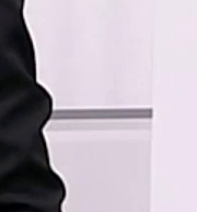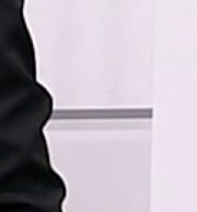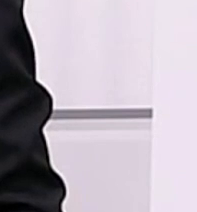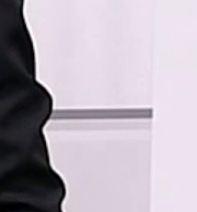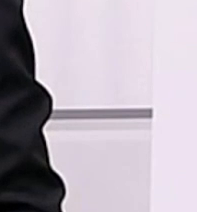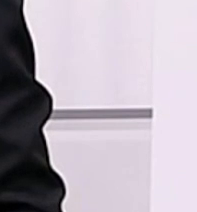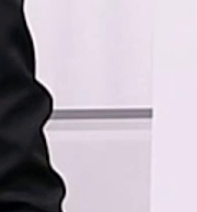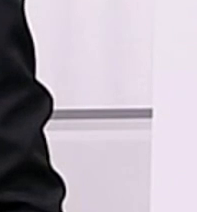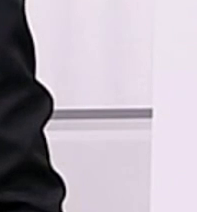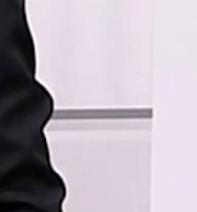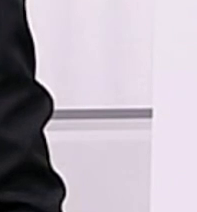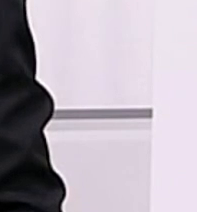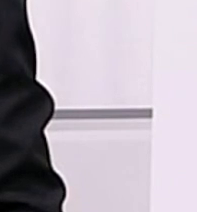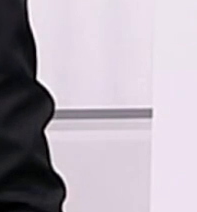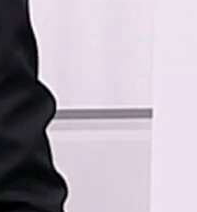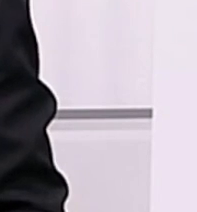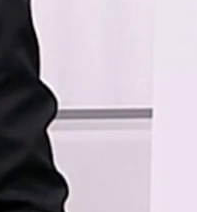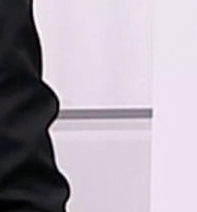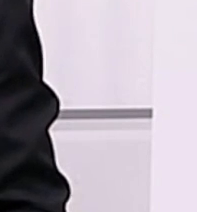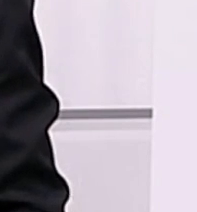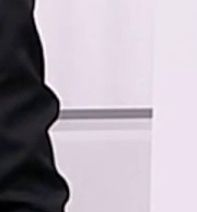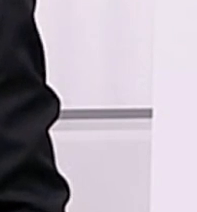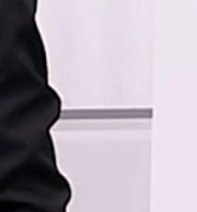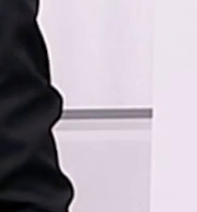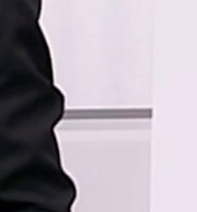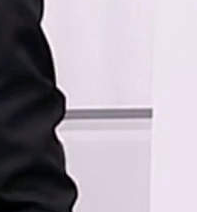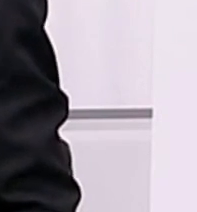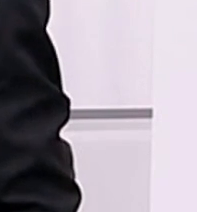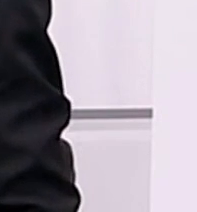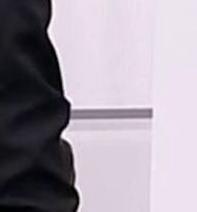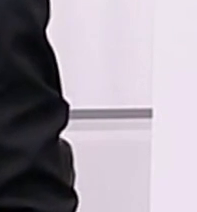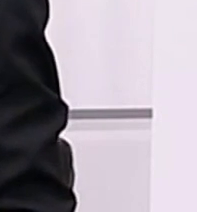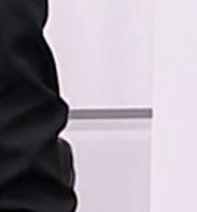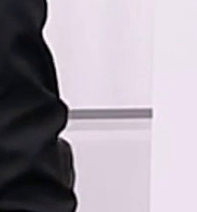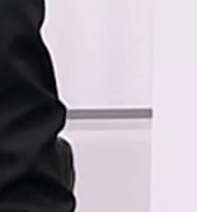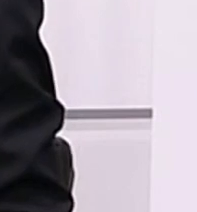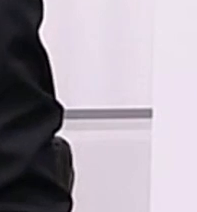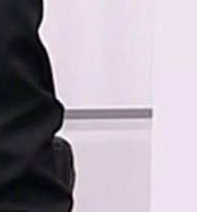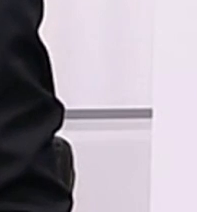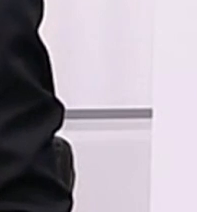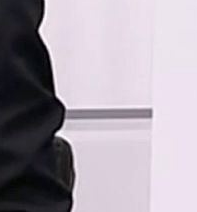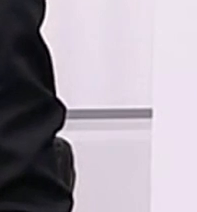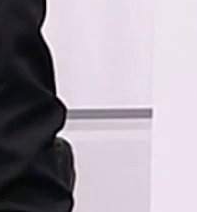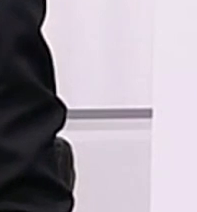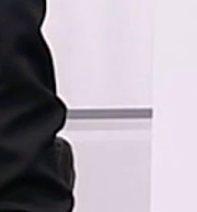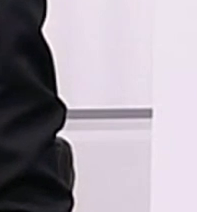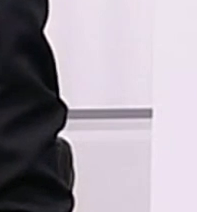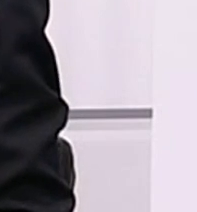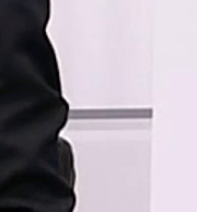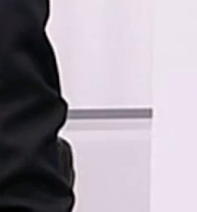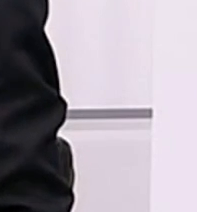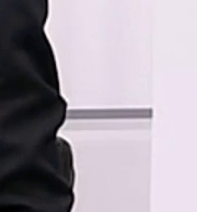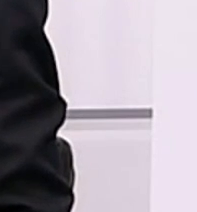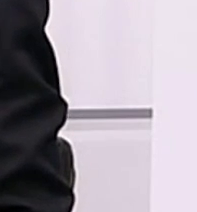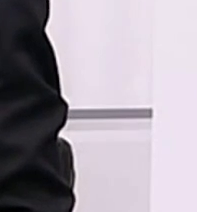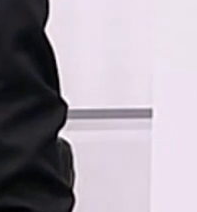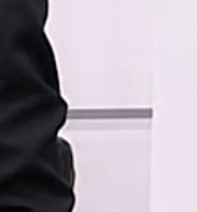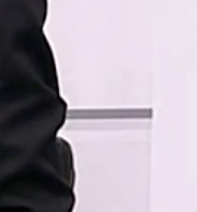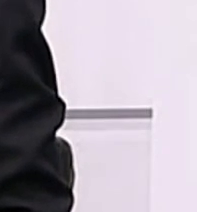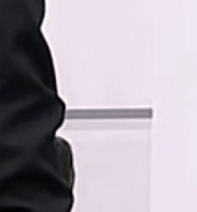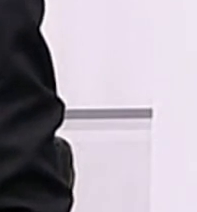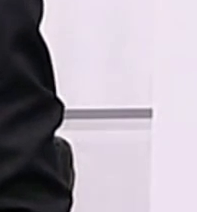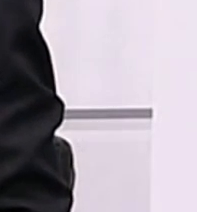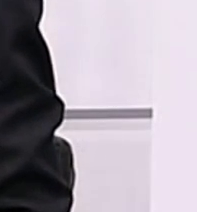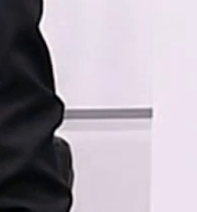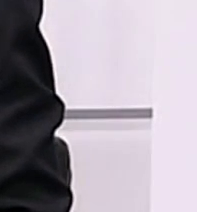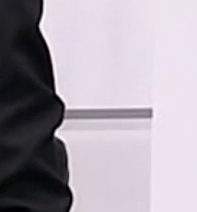responder a sus preguntas, señor Jara. Muy bien, mucho que decir, mucho que preguntar y sin duda mucho que comentar